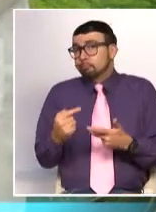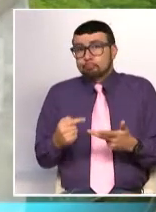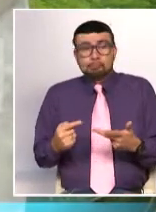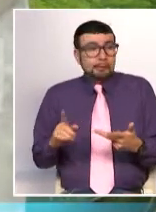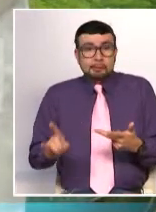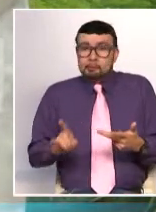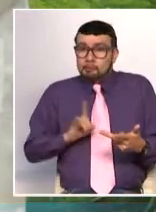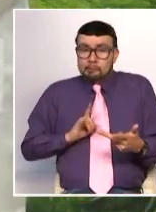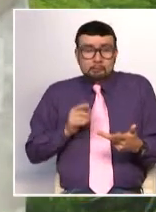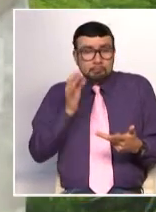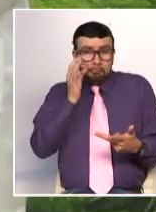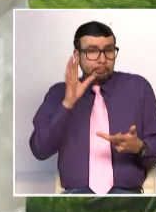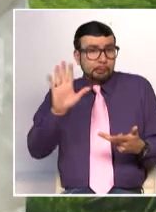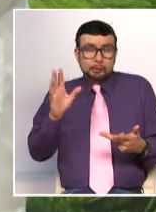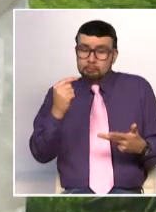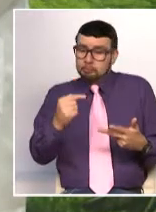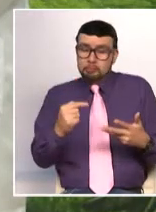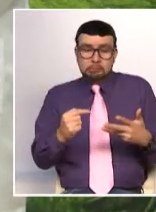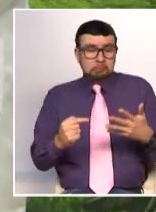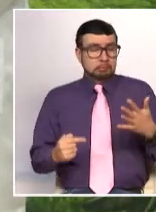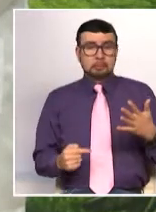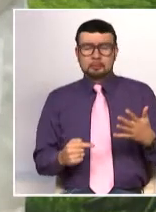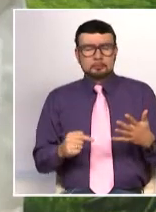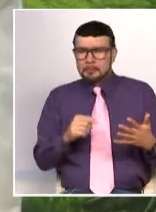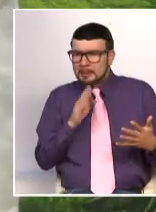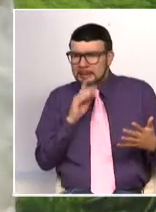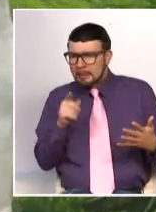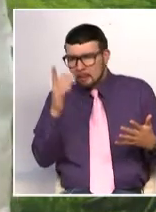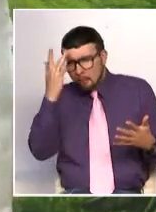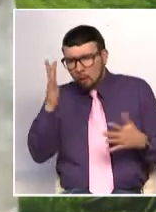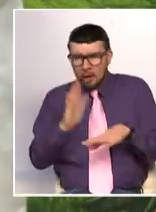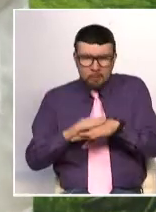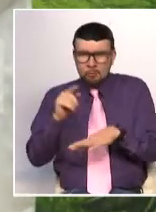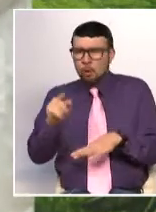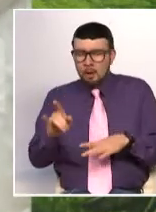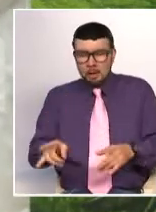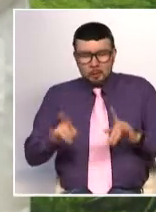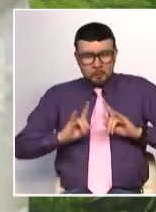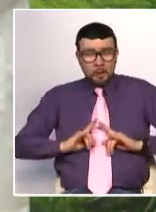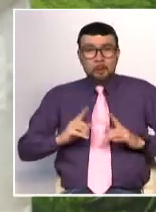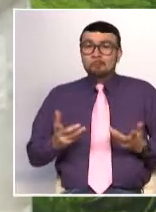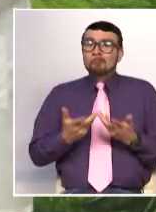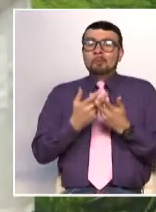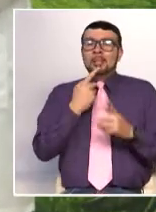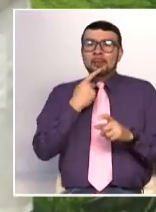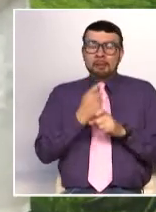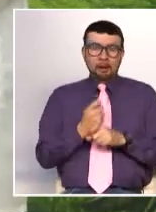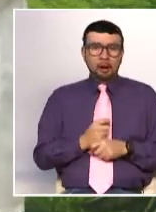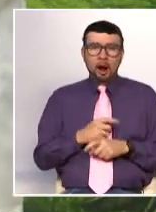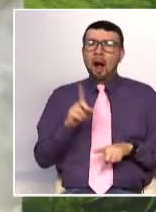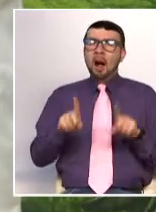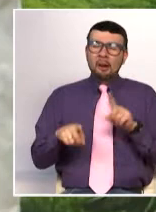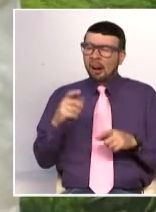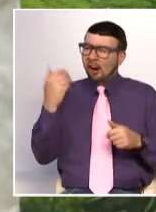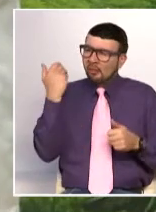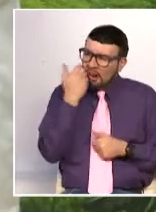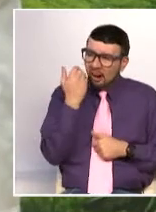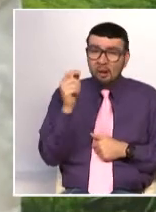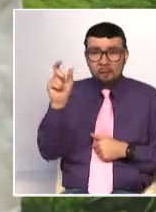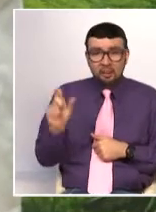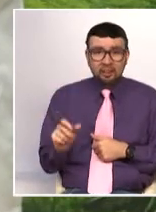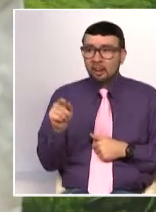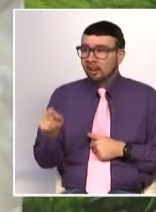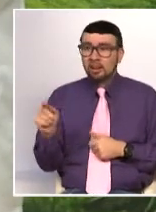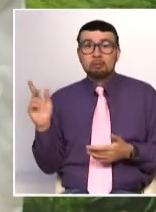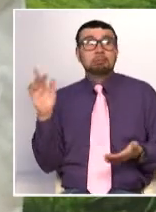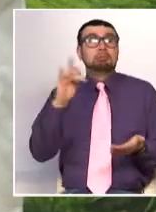muy muy difíciles a veces de identificar así como hay procesos de intoxicación que son muy agudos y que el paciente inclusive puede llegar a una unidad